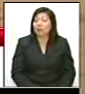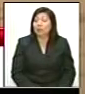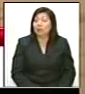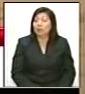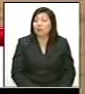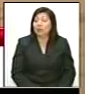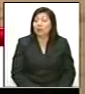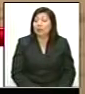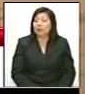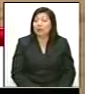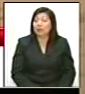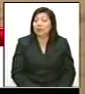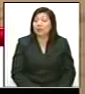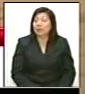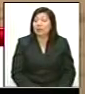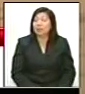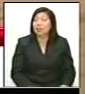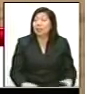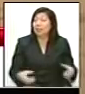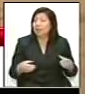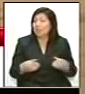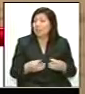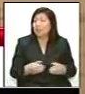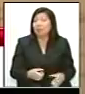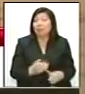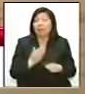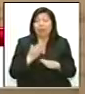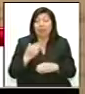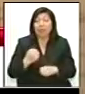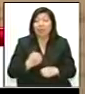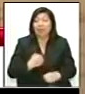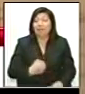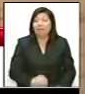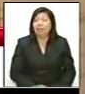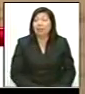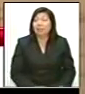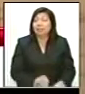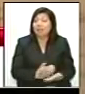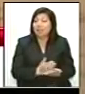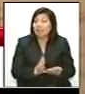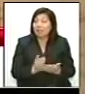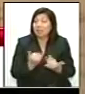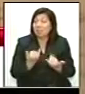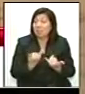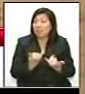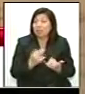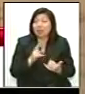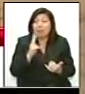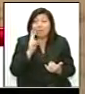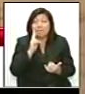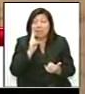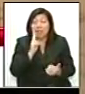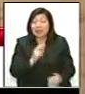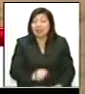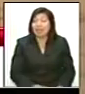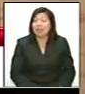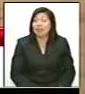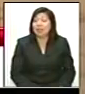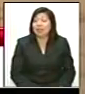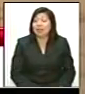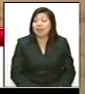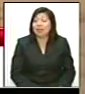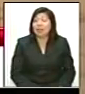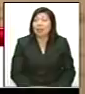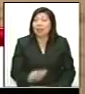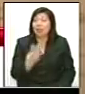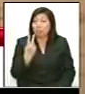Victoria. La Comisión de Defensa, aparte de la reunión de hoy y la del viernes, en el medio tenemos